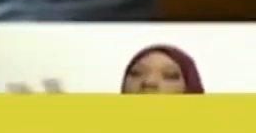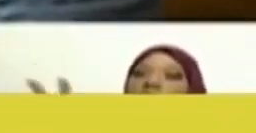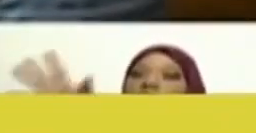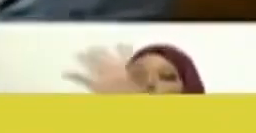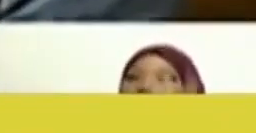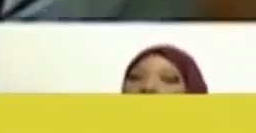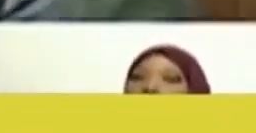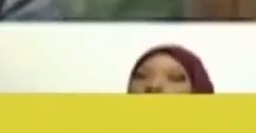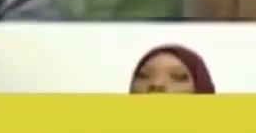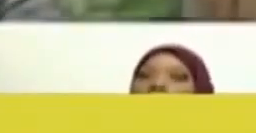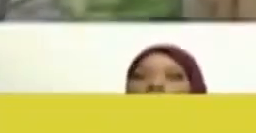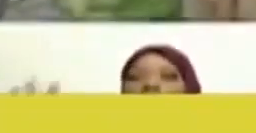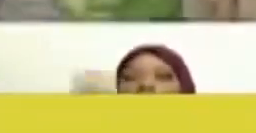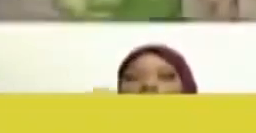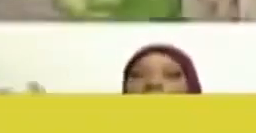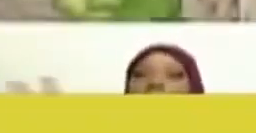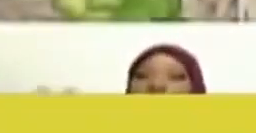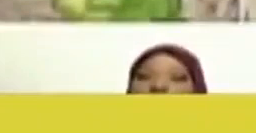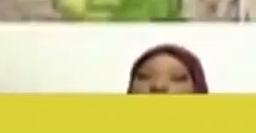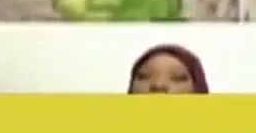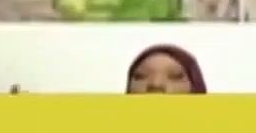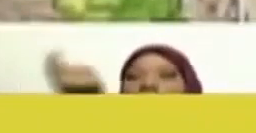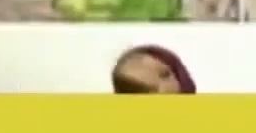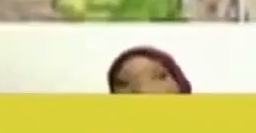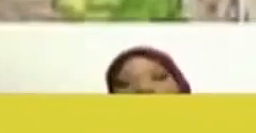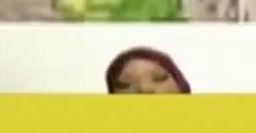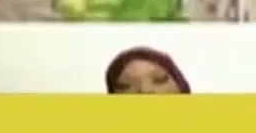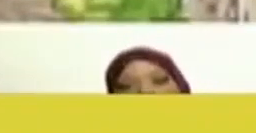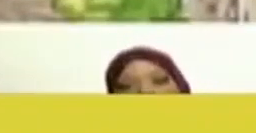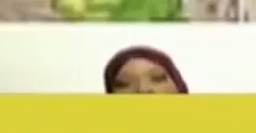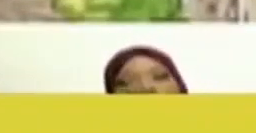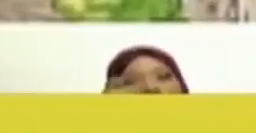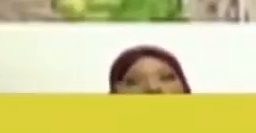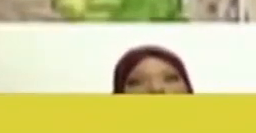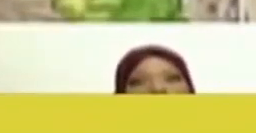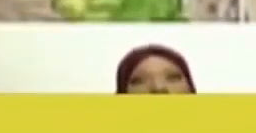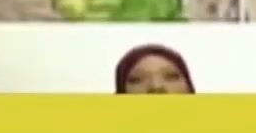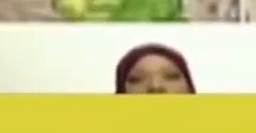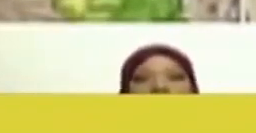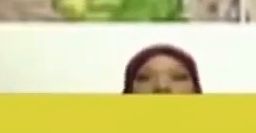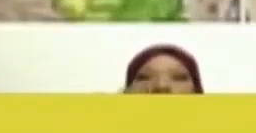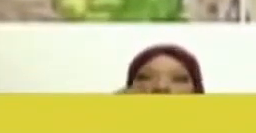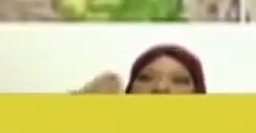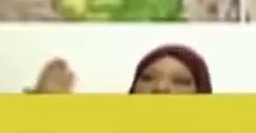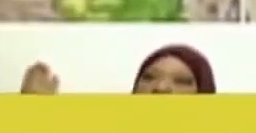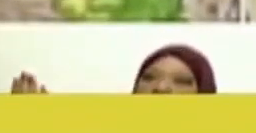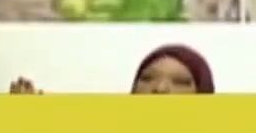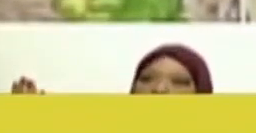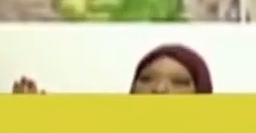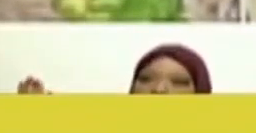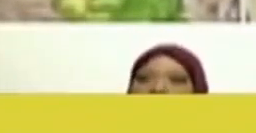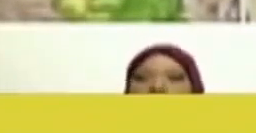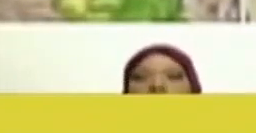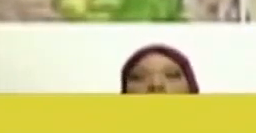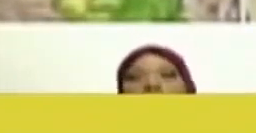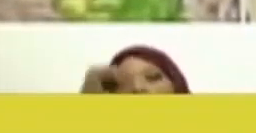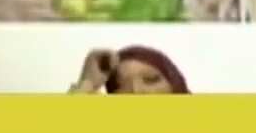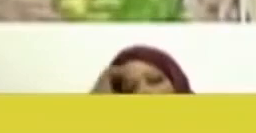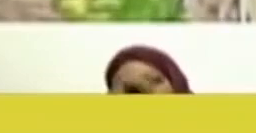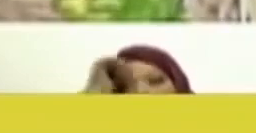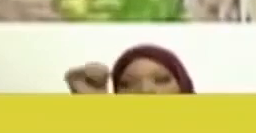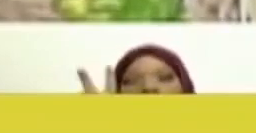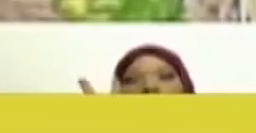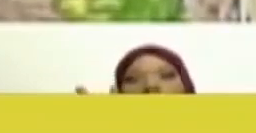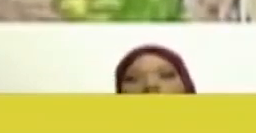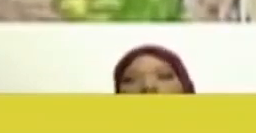que el pueblo dibujó, que el pueblo pergreñó, que nuestro pueblo parió el domingo 3